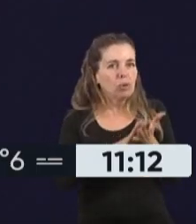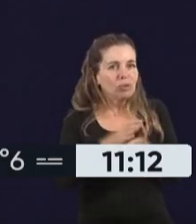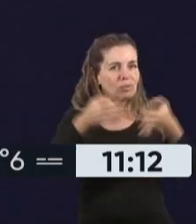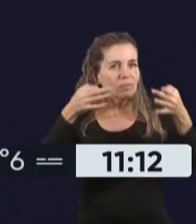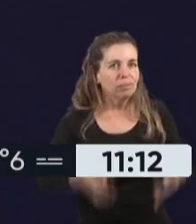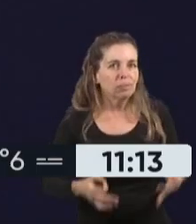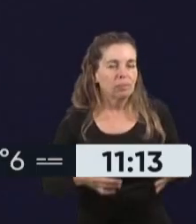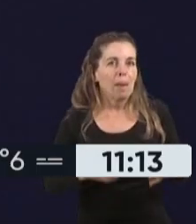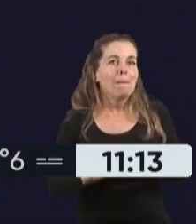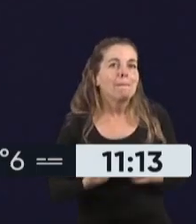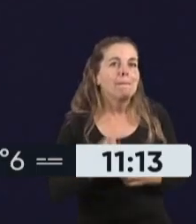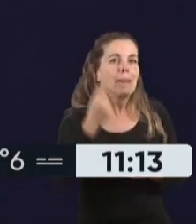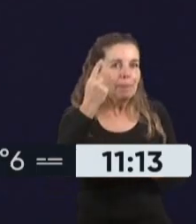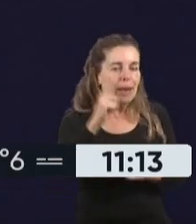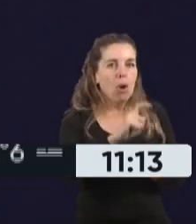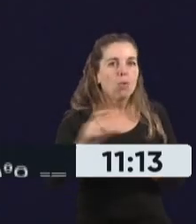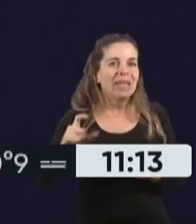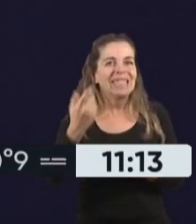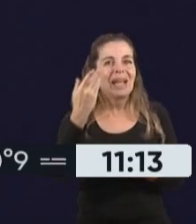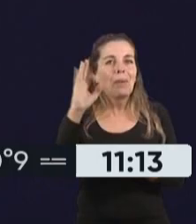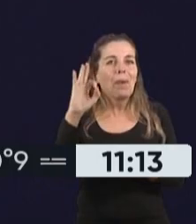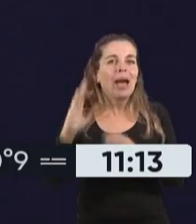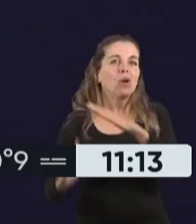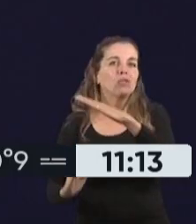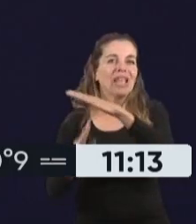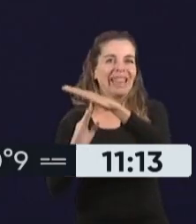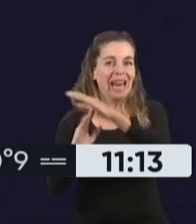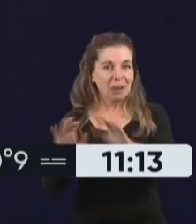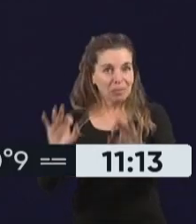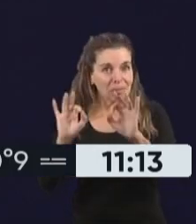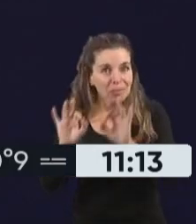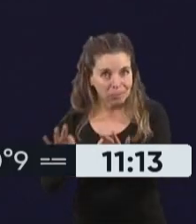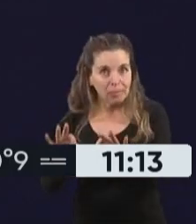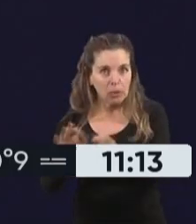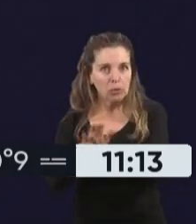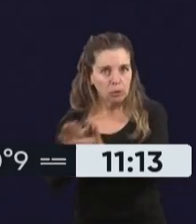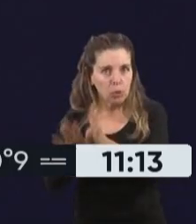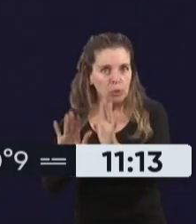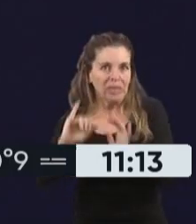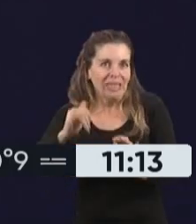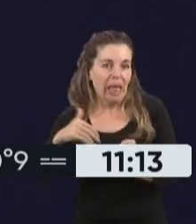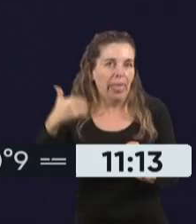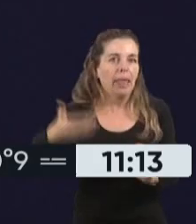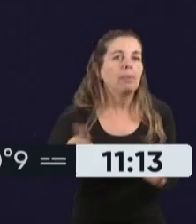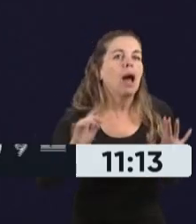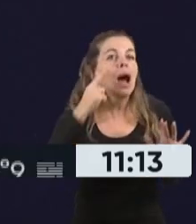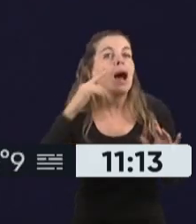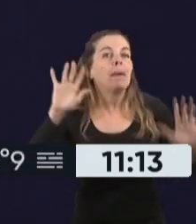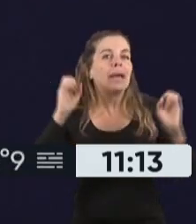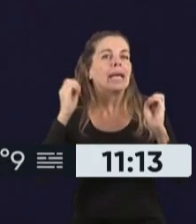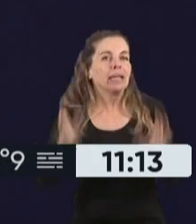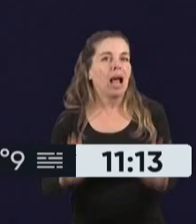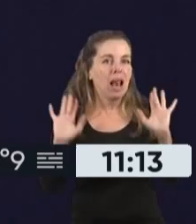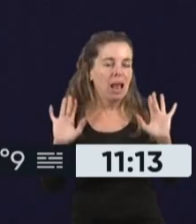patrimonio del banco o las cuentas del Banco Central, no podemos levantar el cepo. Por supuesto estamos